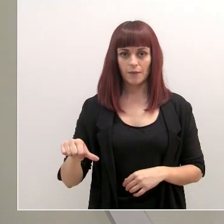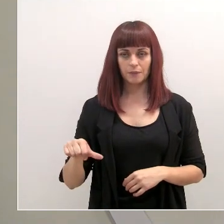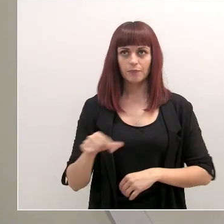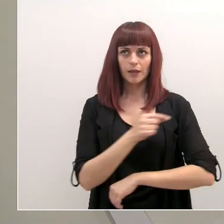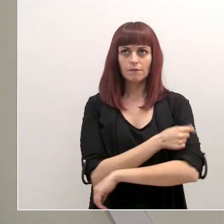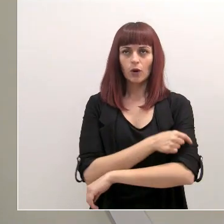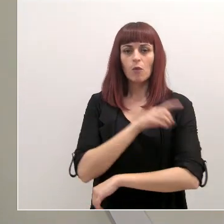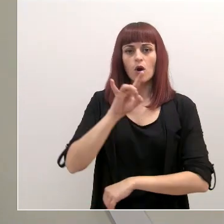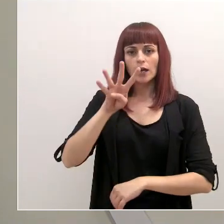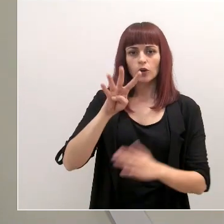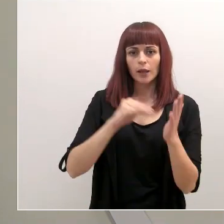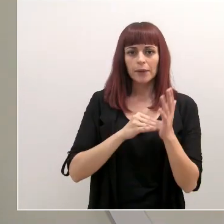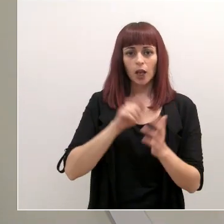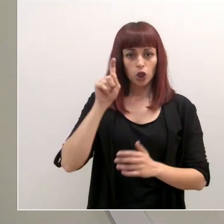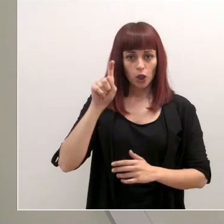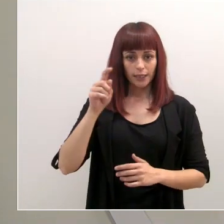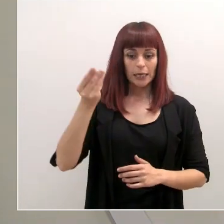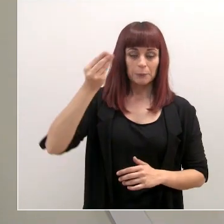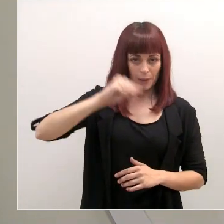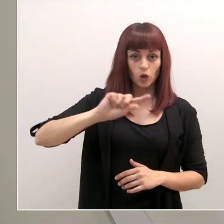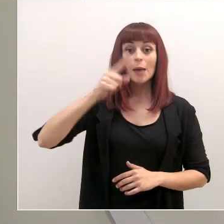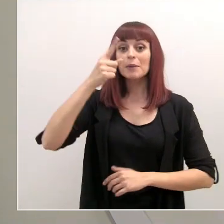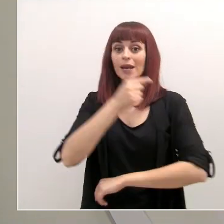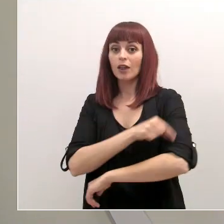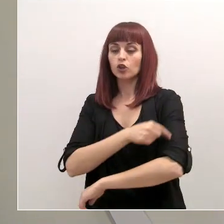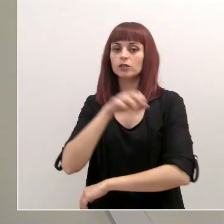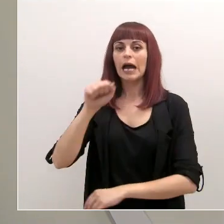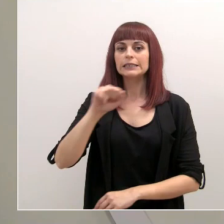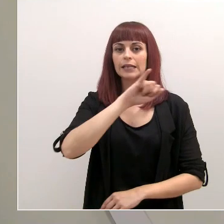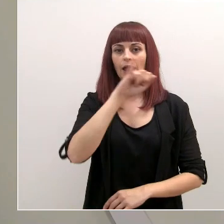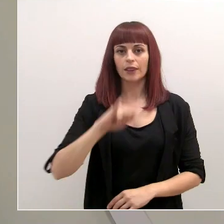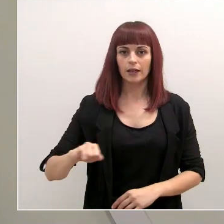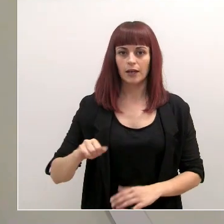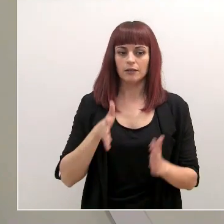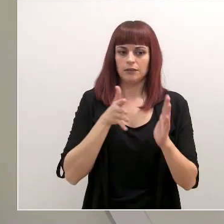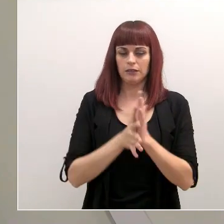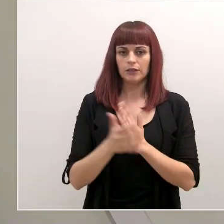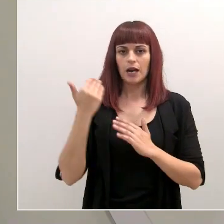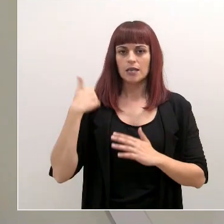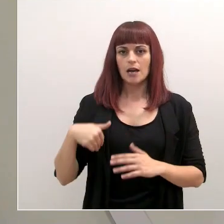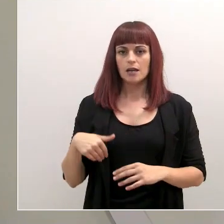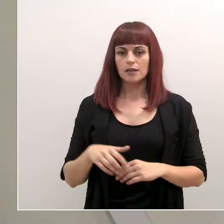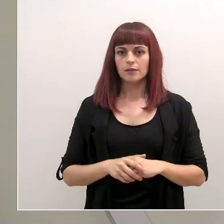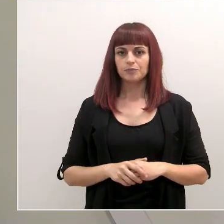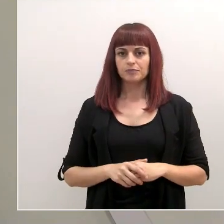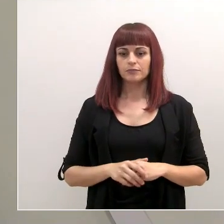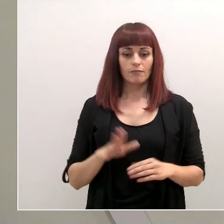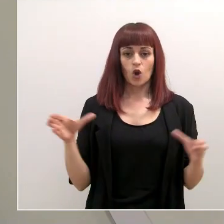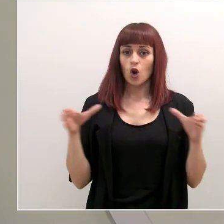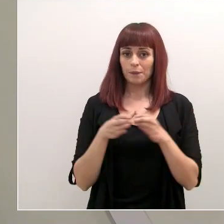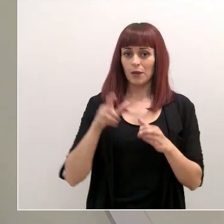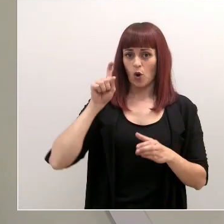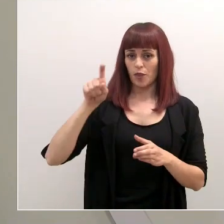a 14.000 docentes más con la primera dosis de AstraZeneca, con lo que se habrá inoculado al grueso de este